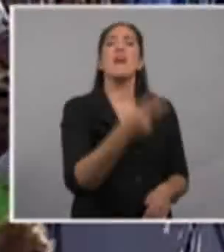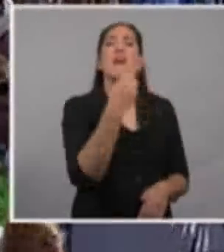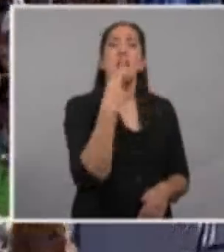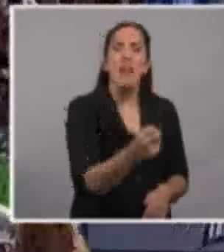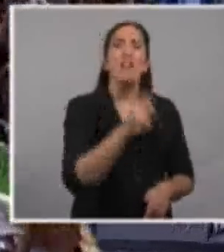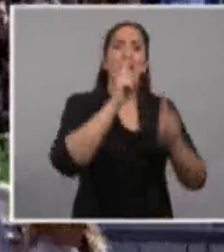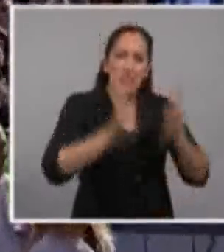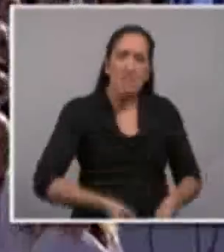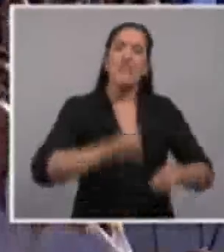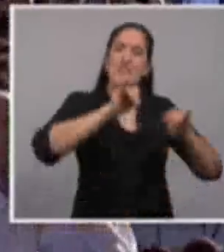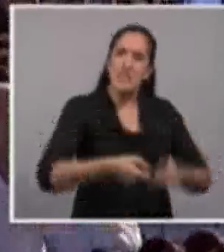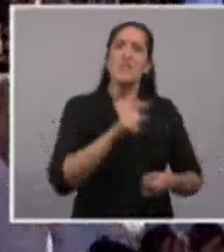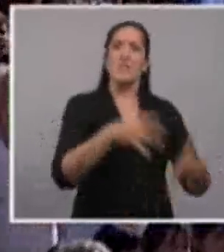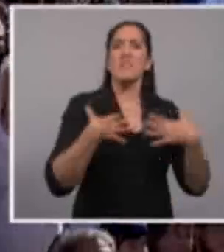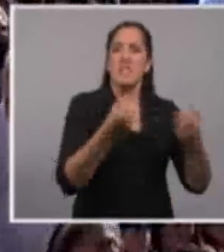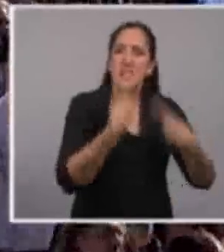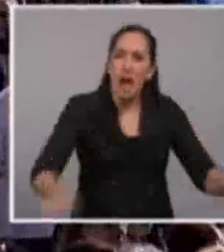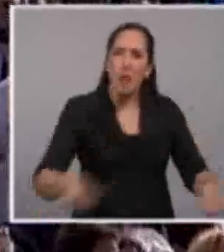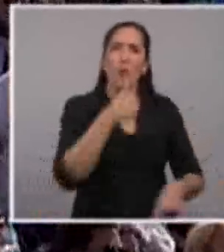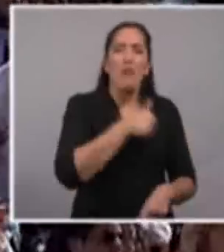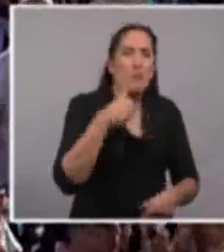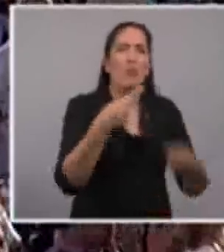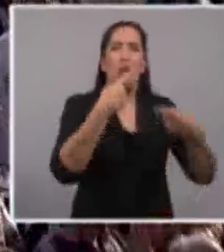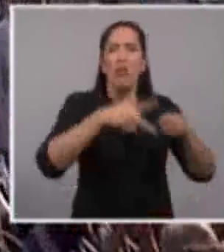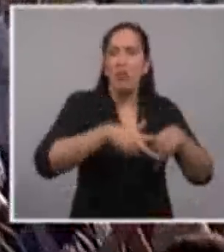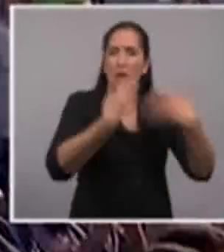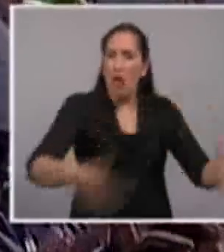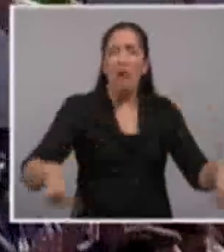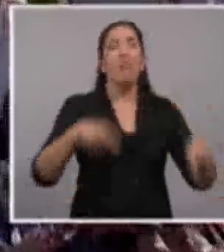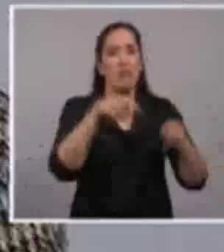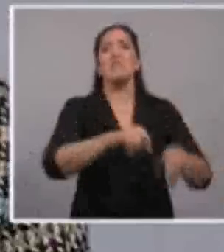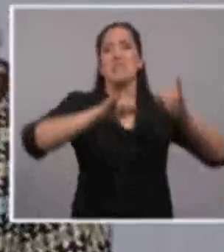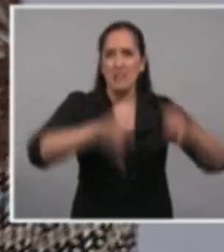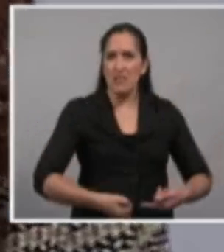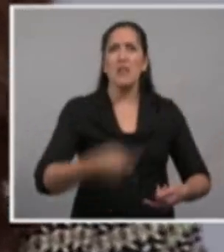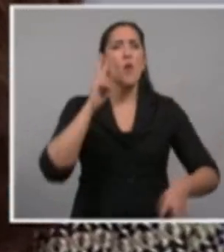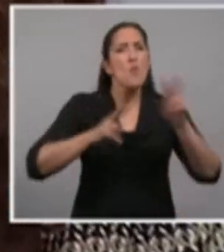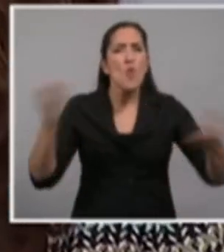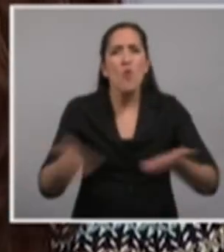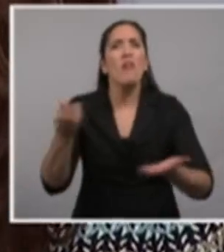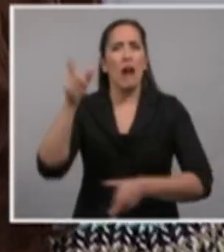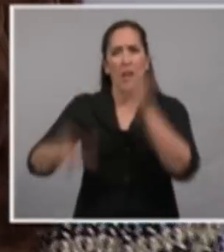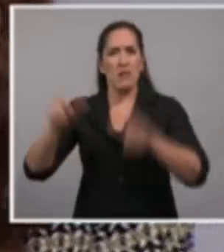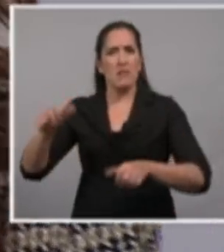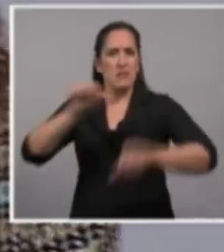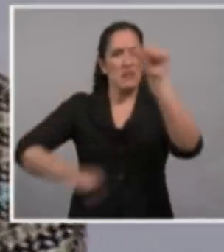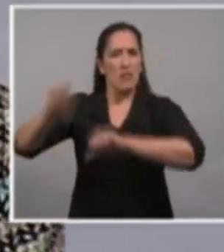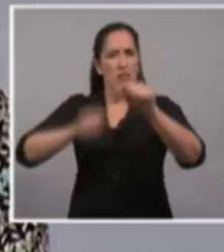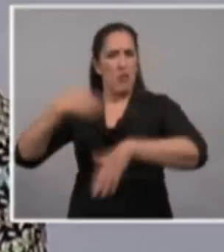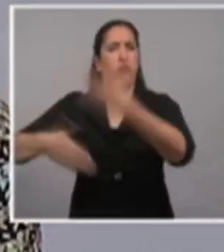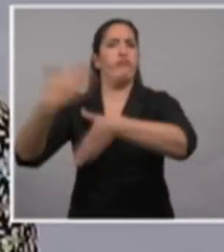todos los habitantes del planeta, exportando tecnología, generando científicos.